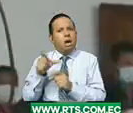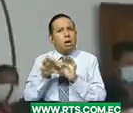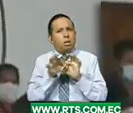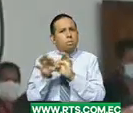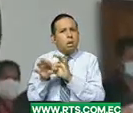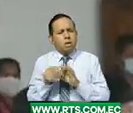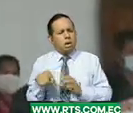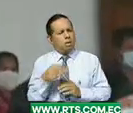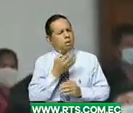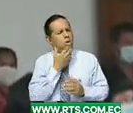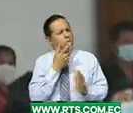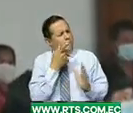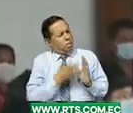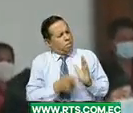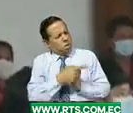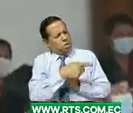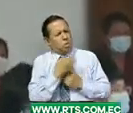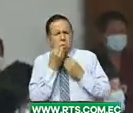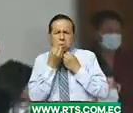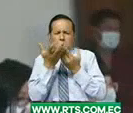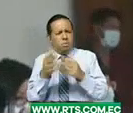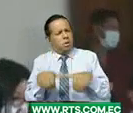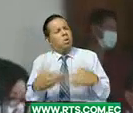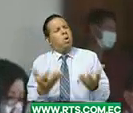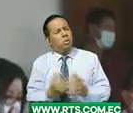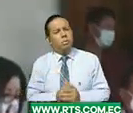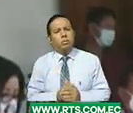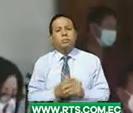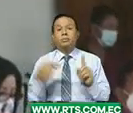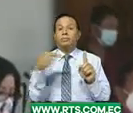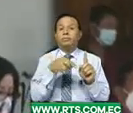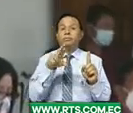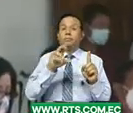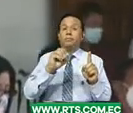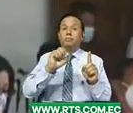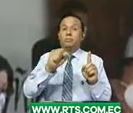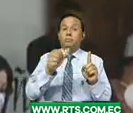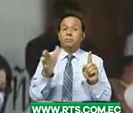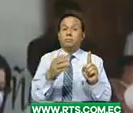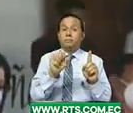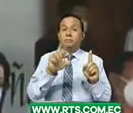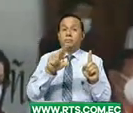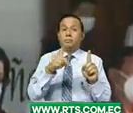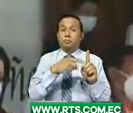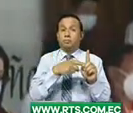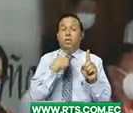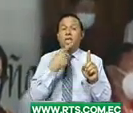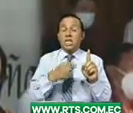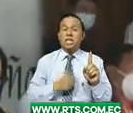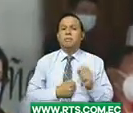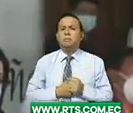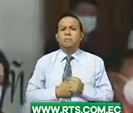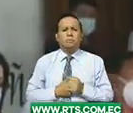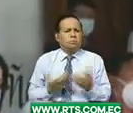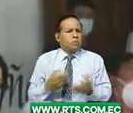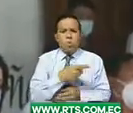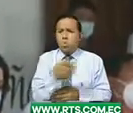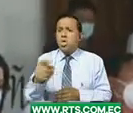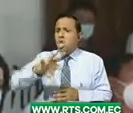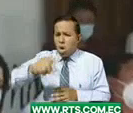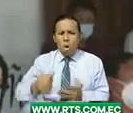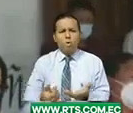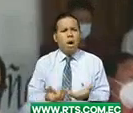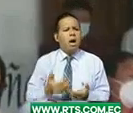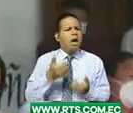Las declaraciones de la asambleísta por Napo, Rosa Cerda, generan polémica. Eso le he dicho, si roben, roben bien, justifiquen bien, pero no se dejen